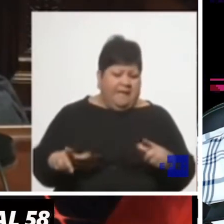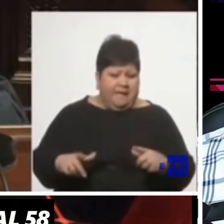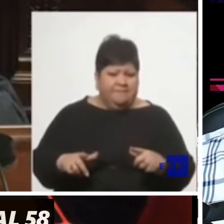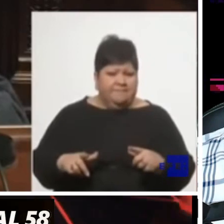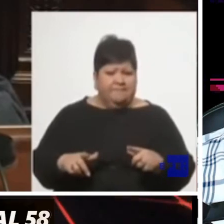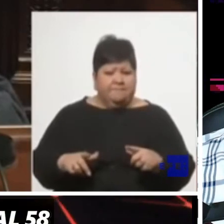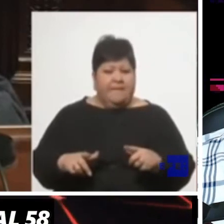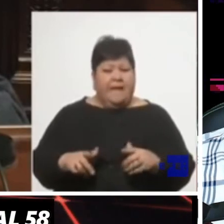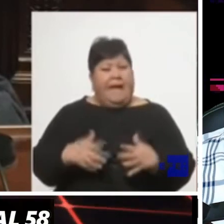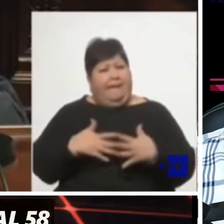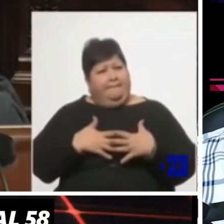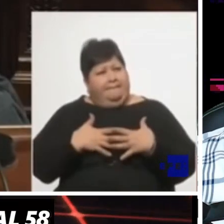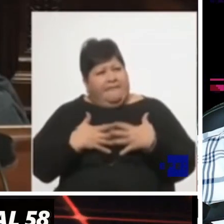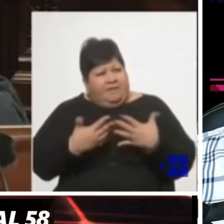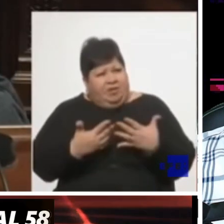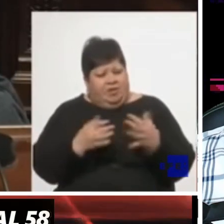que escribió